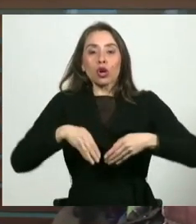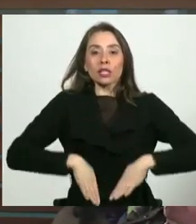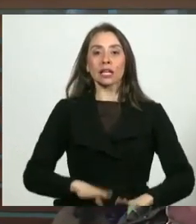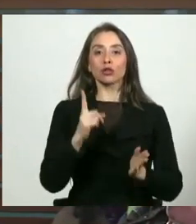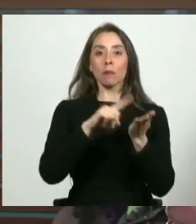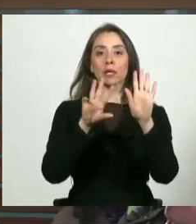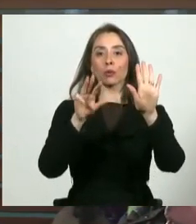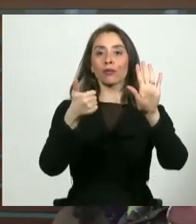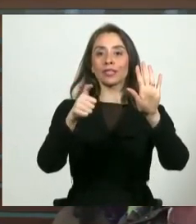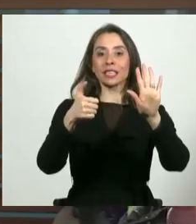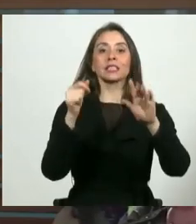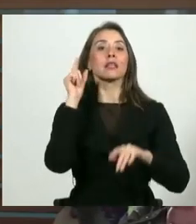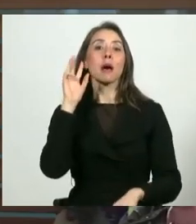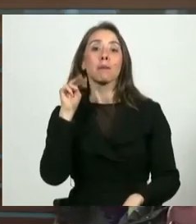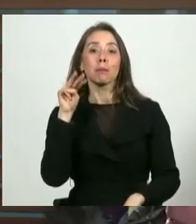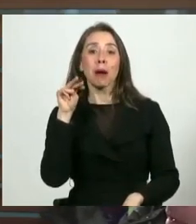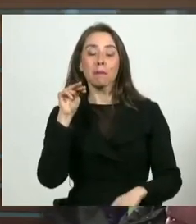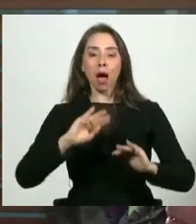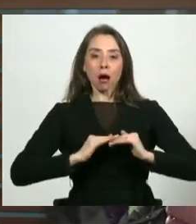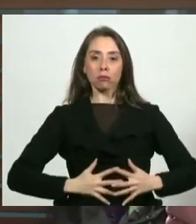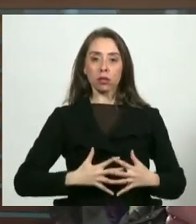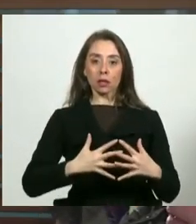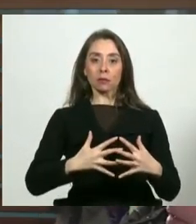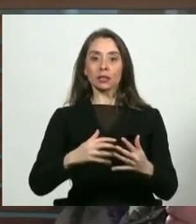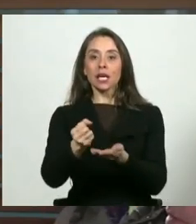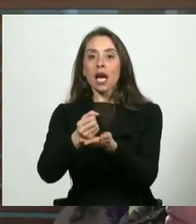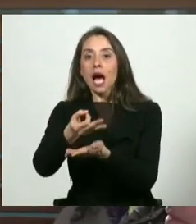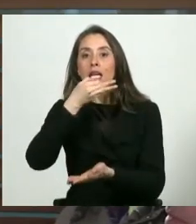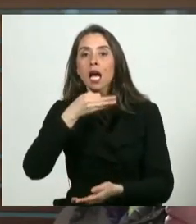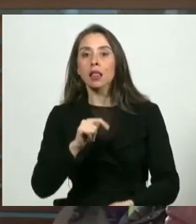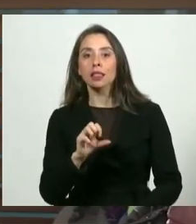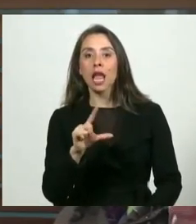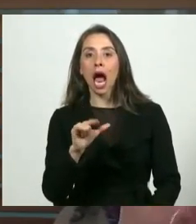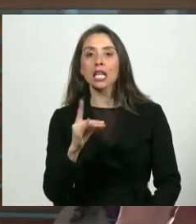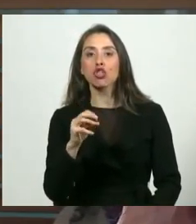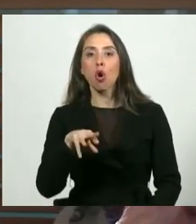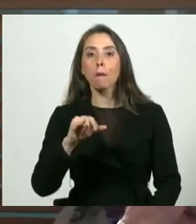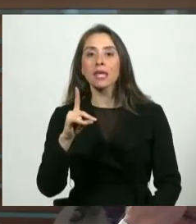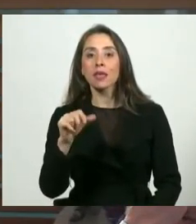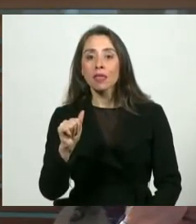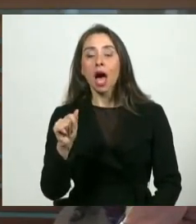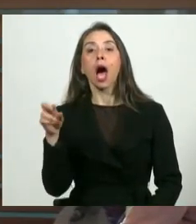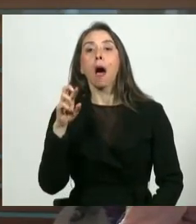60, su madre cuando estaba embarazada tomó este remedio, la talidomida se llama, y